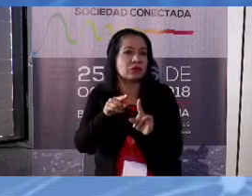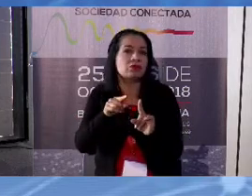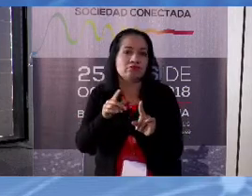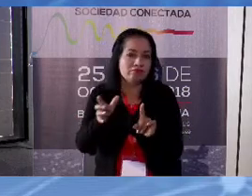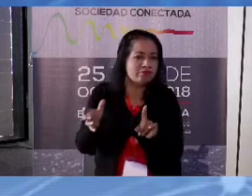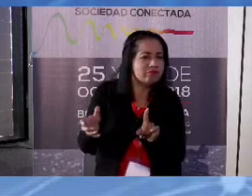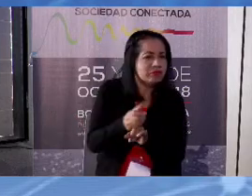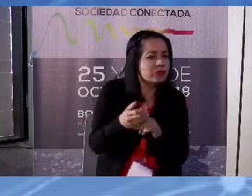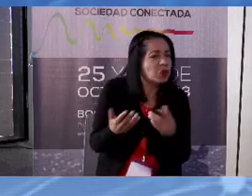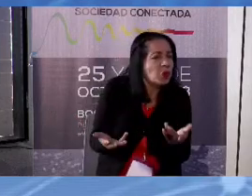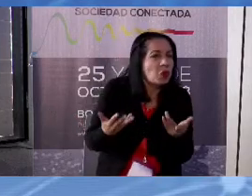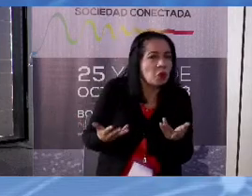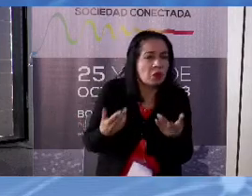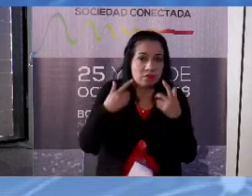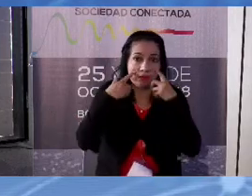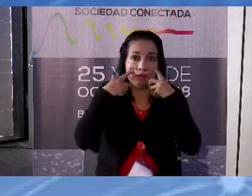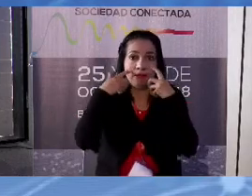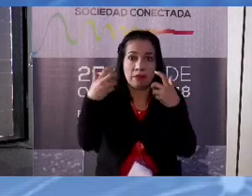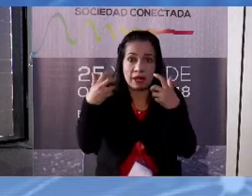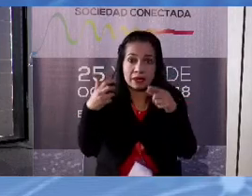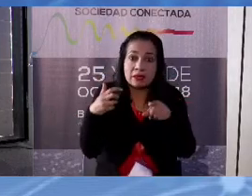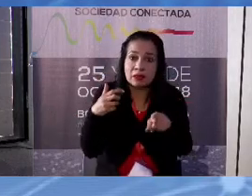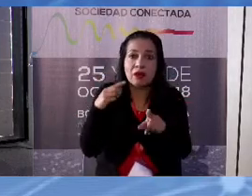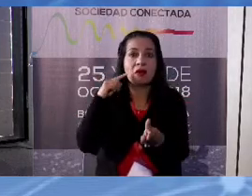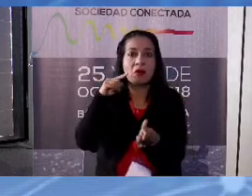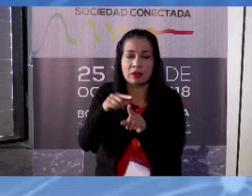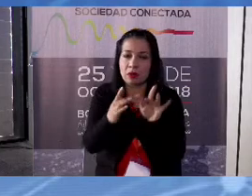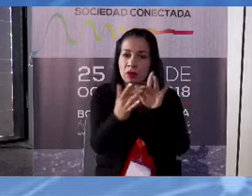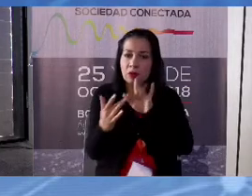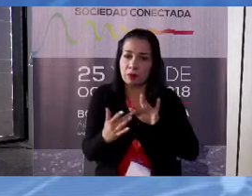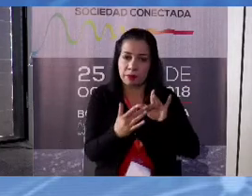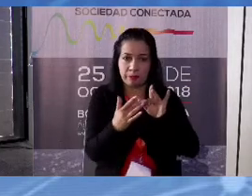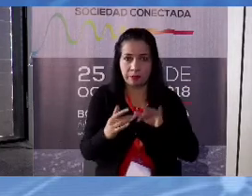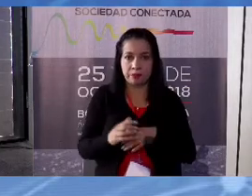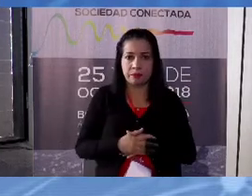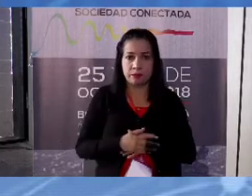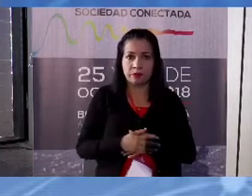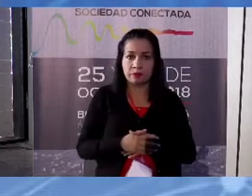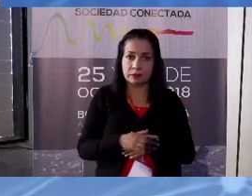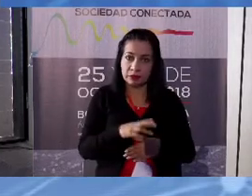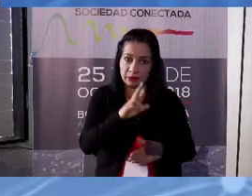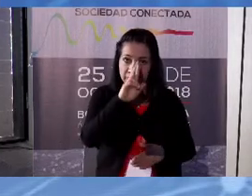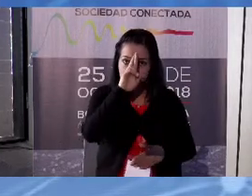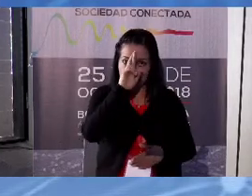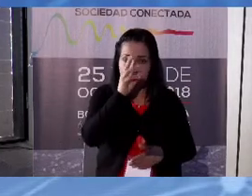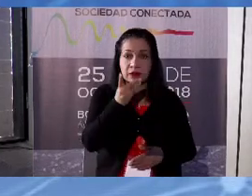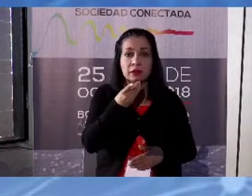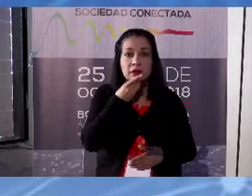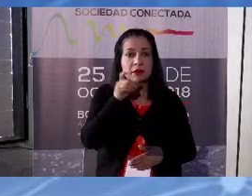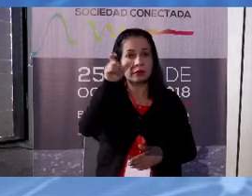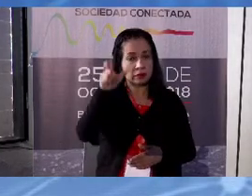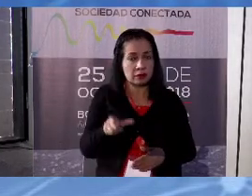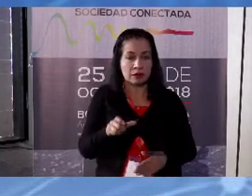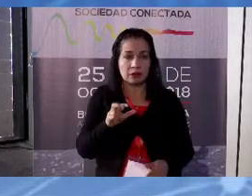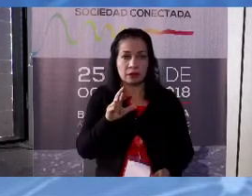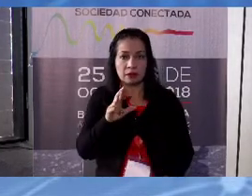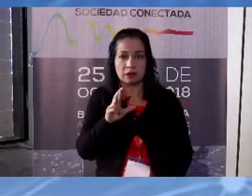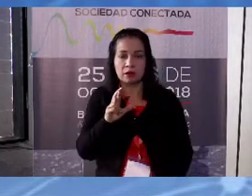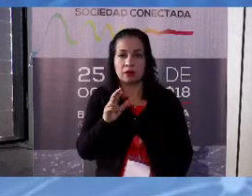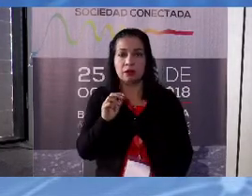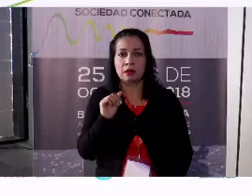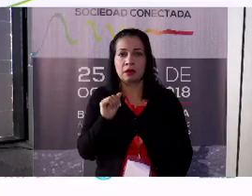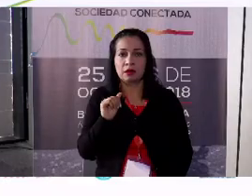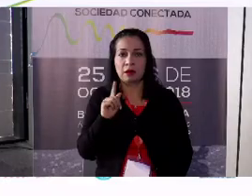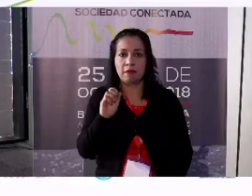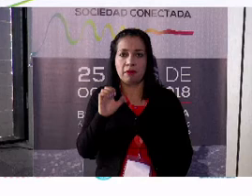objetivos de conectividad de República Dominicana nos acompaña Rafael Sánchez Quien comenzó a trabajar